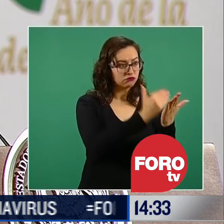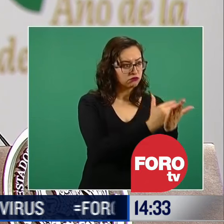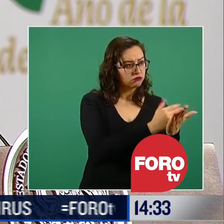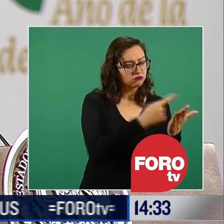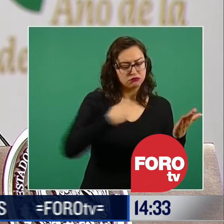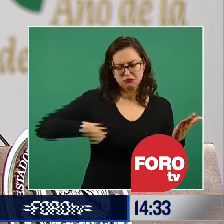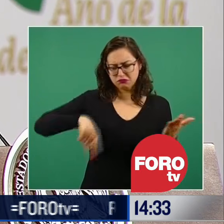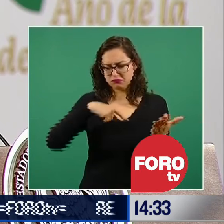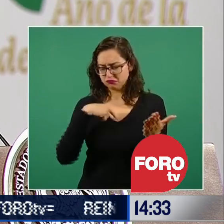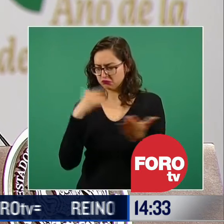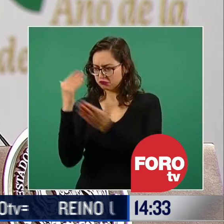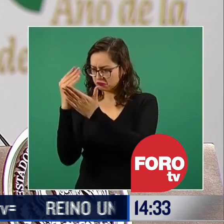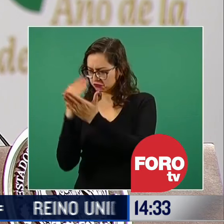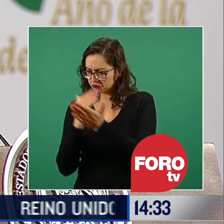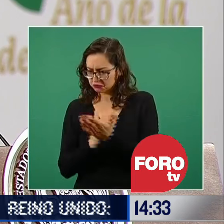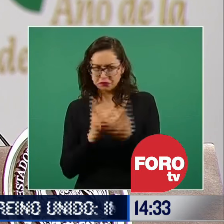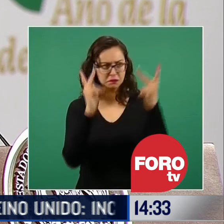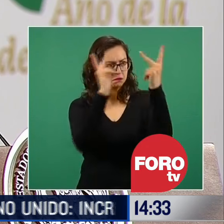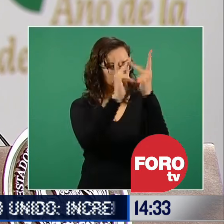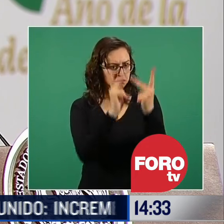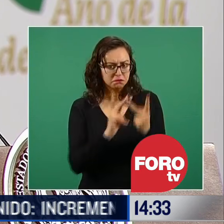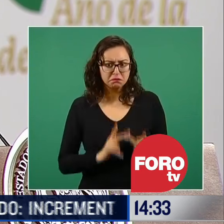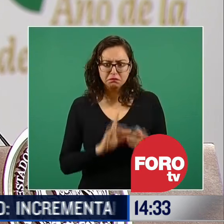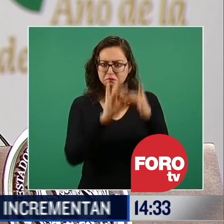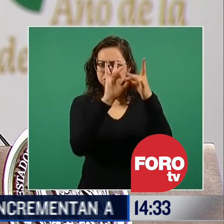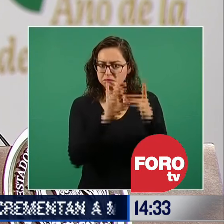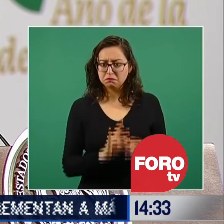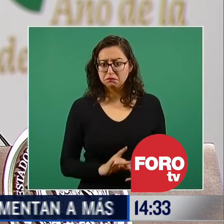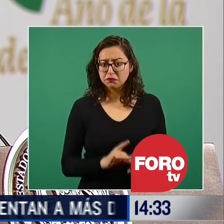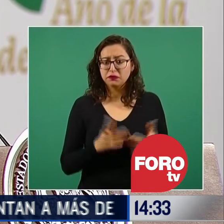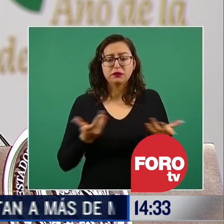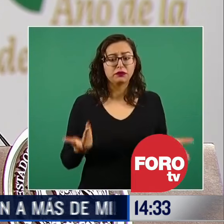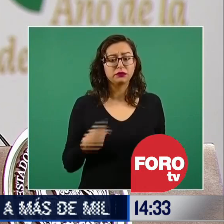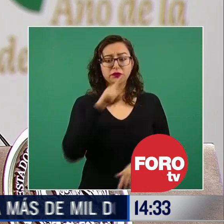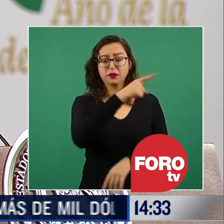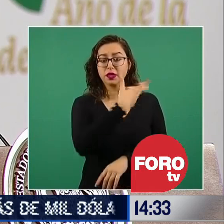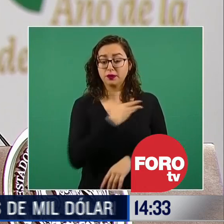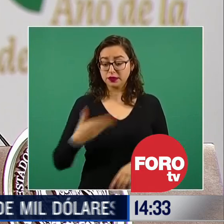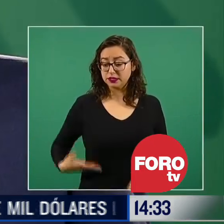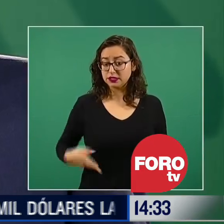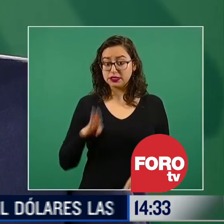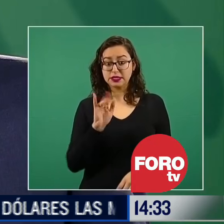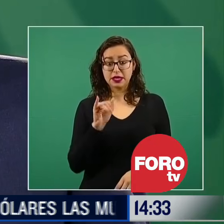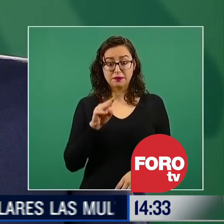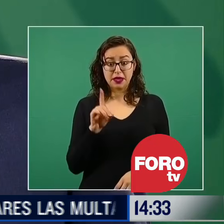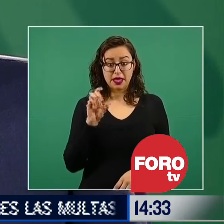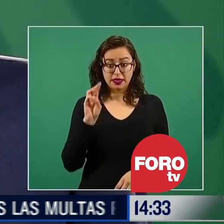lo que está proponiendo el presidente Biden.